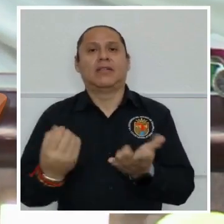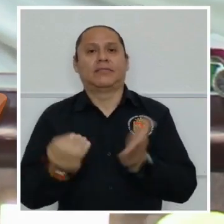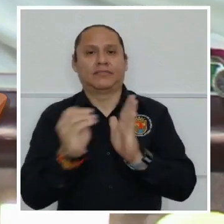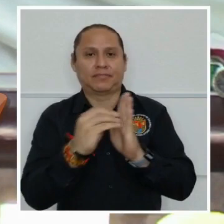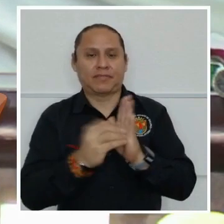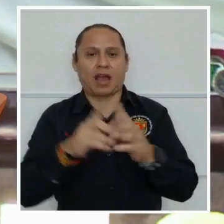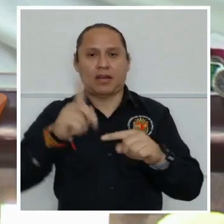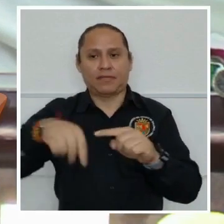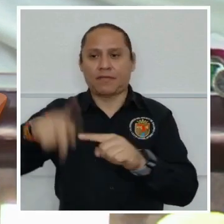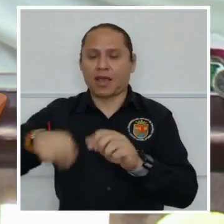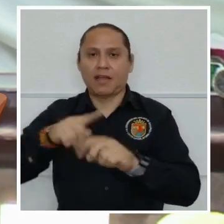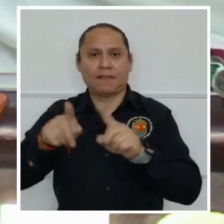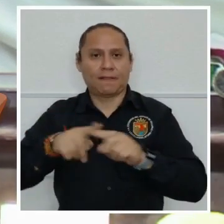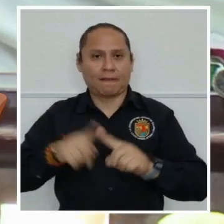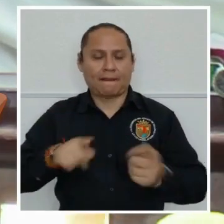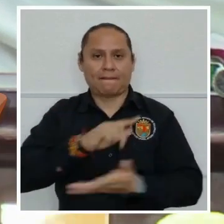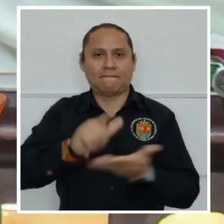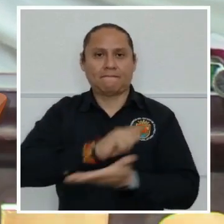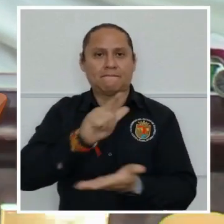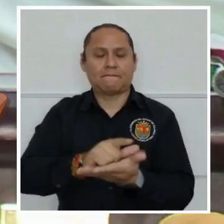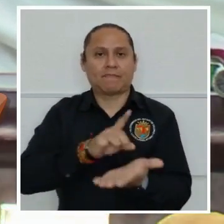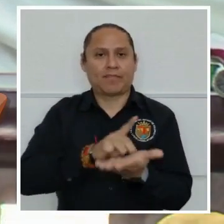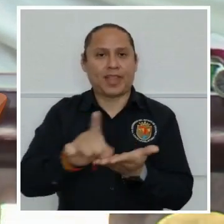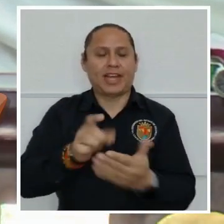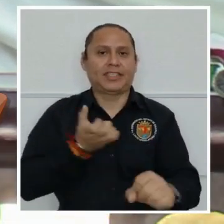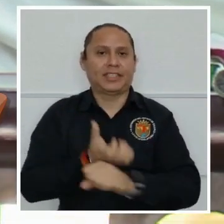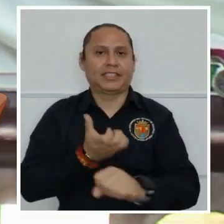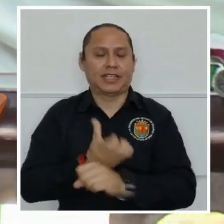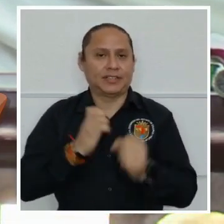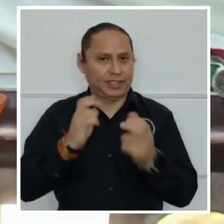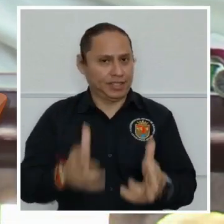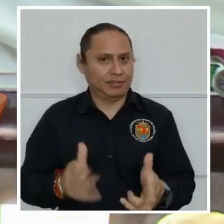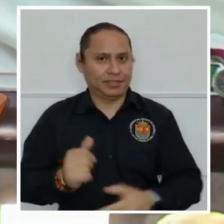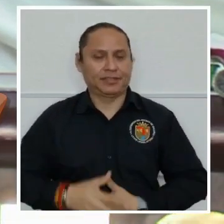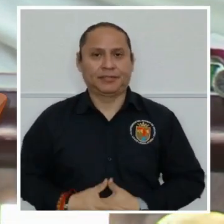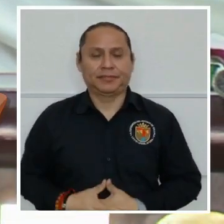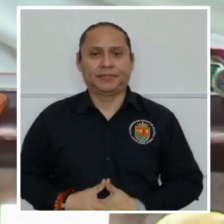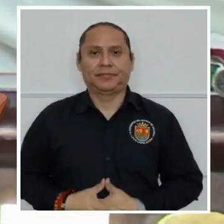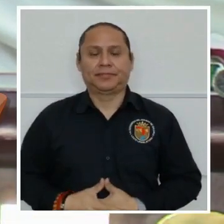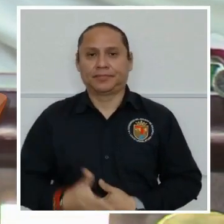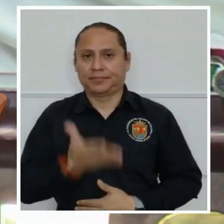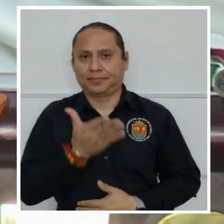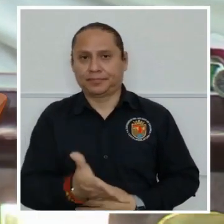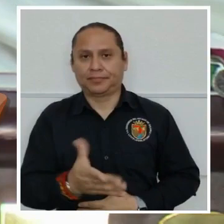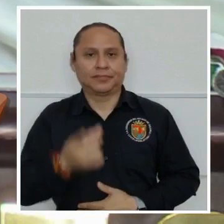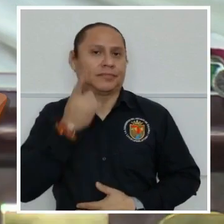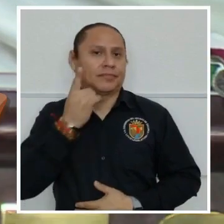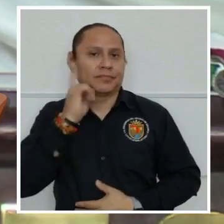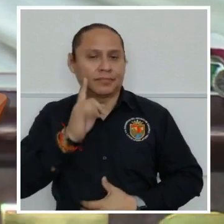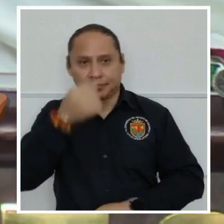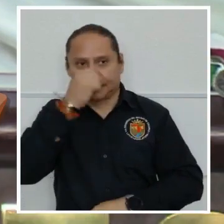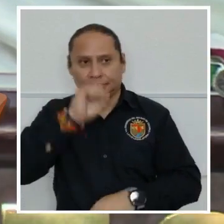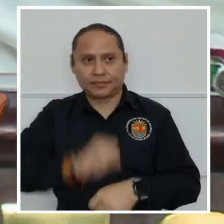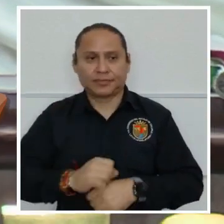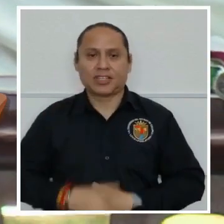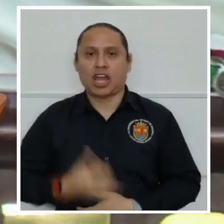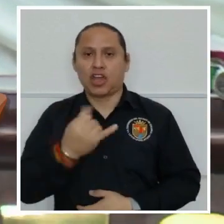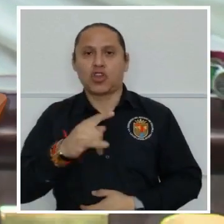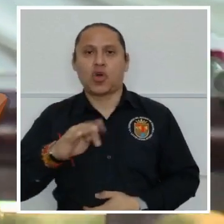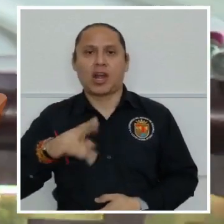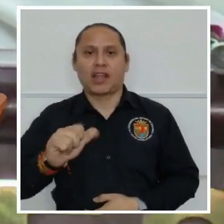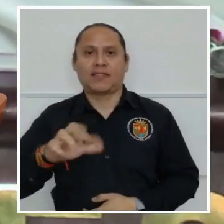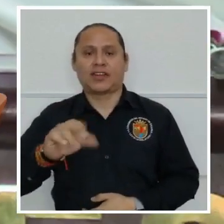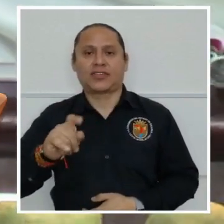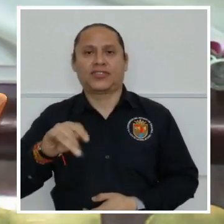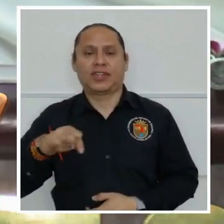y derogan diversas disposiciones de la Ley de Derechos del Estado de Chiapas. Por lo que solicito a la diputada secretaria Yolanda